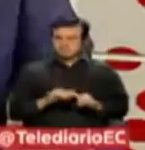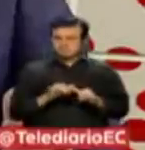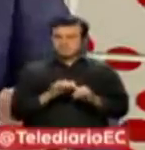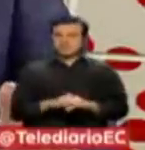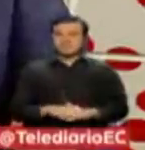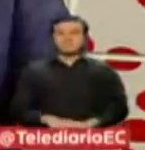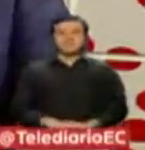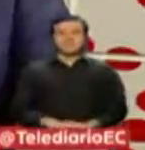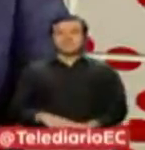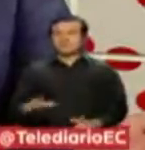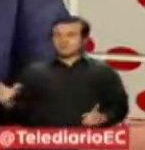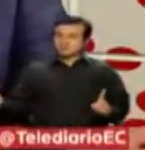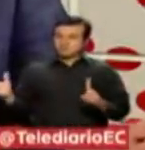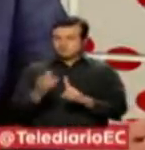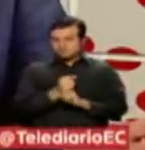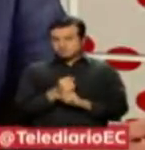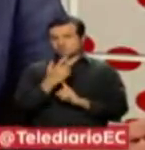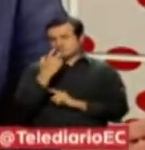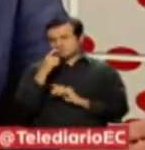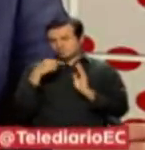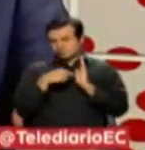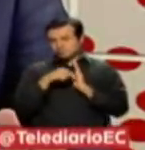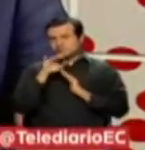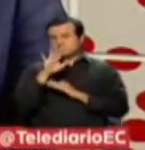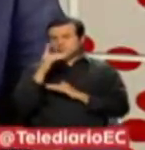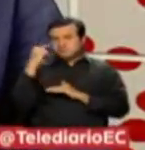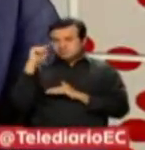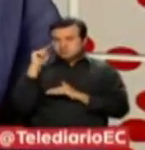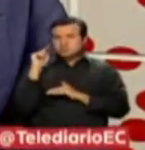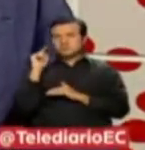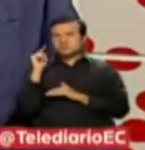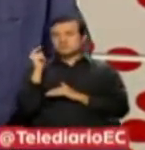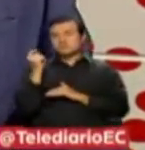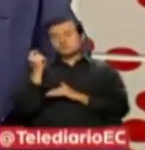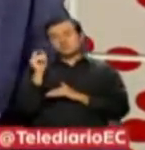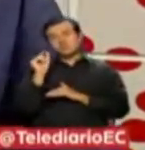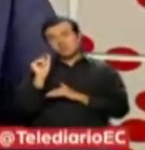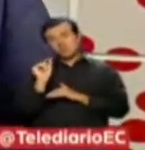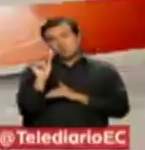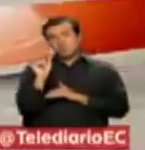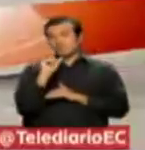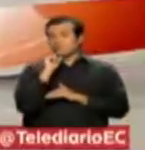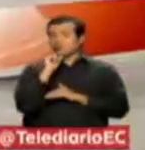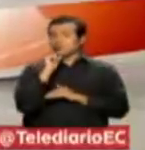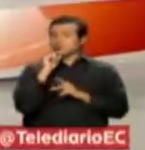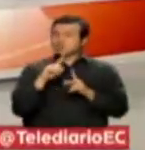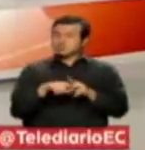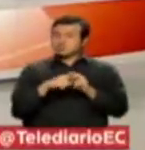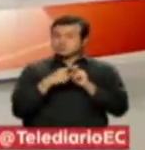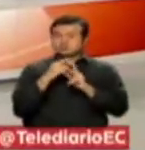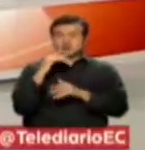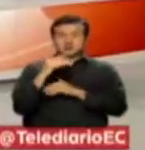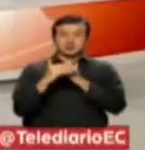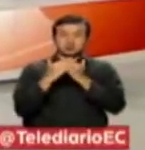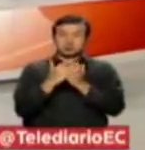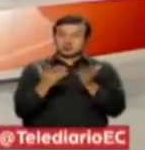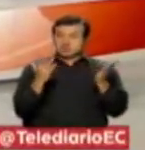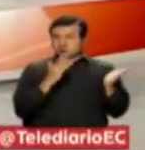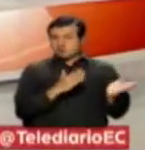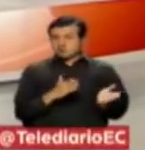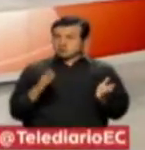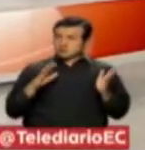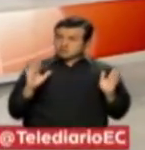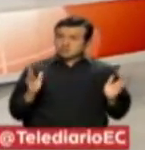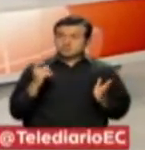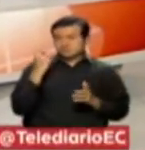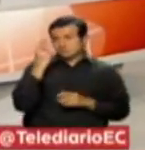es un éxito, con todo respeto, 13.5 millones es una cantidad modesta, es un principio sin duda alguna y estimula